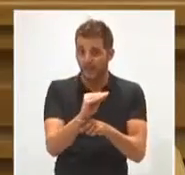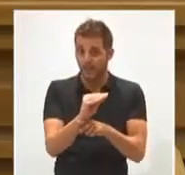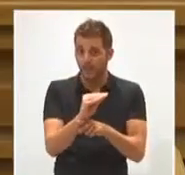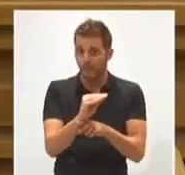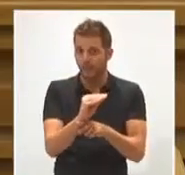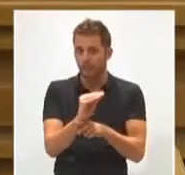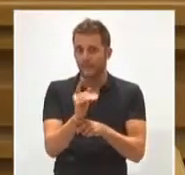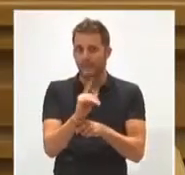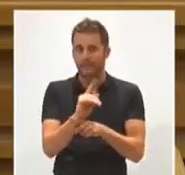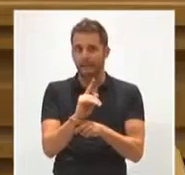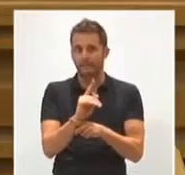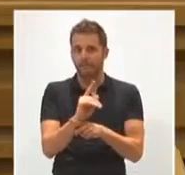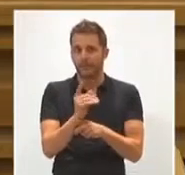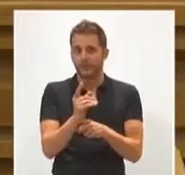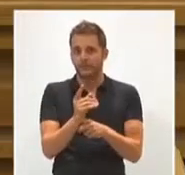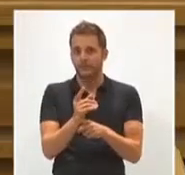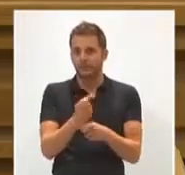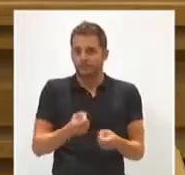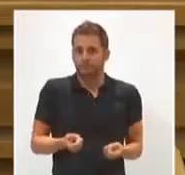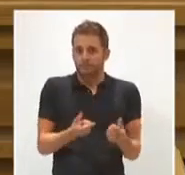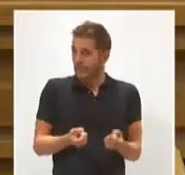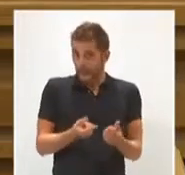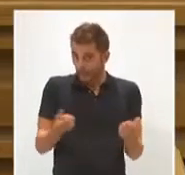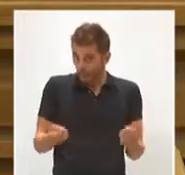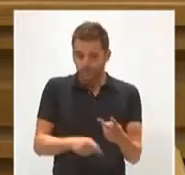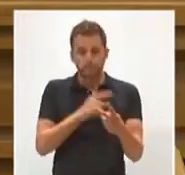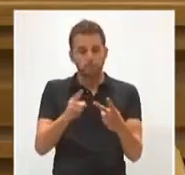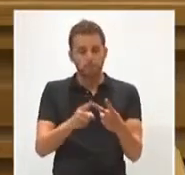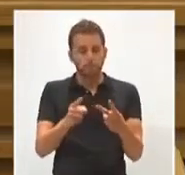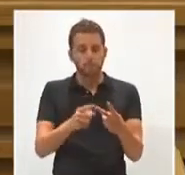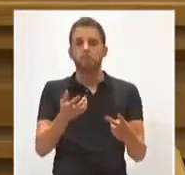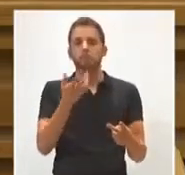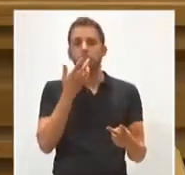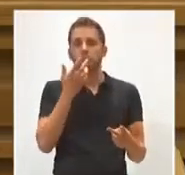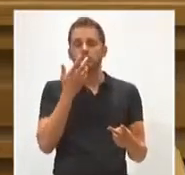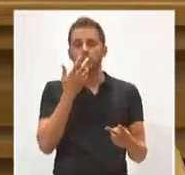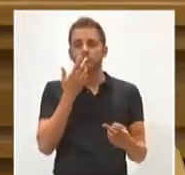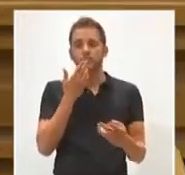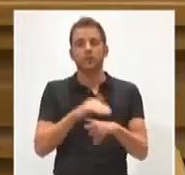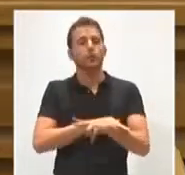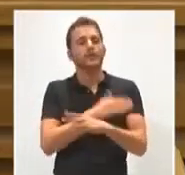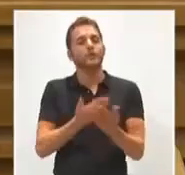escatimar se le puede pedir a un gobierno que cuando viene un problema de esta naturaleza